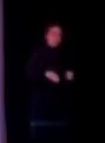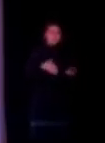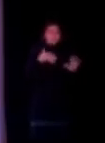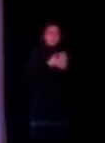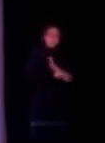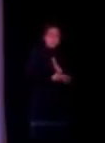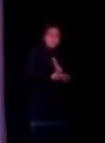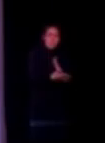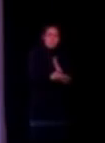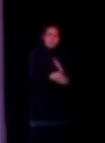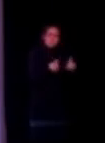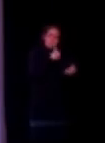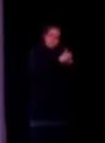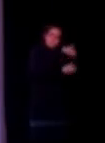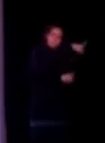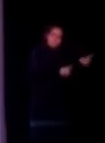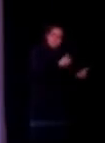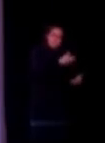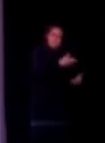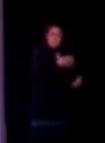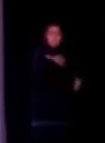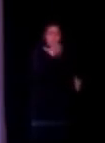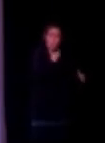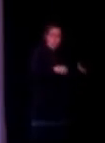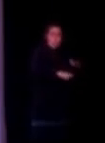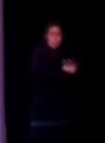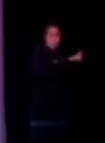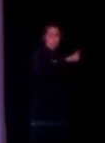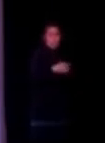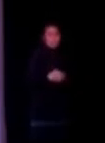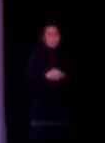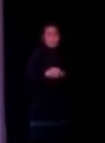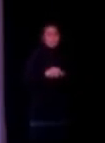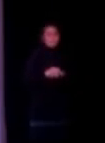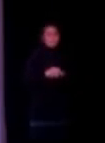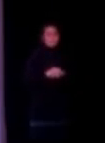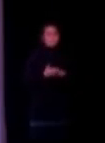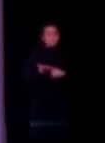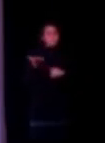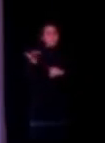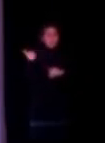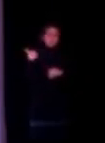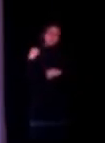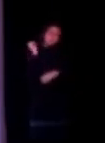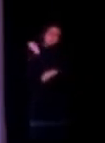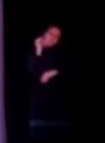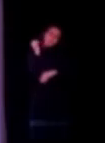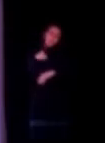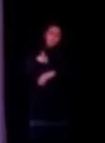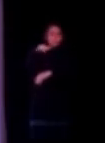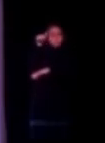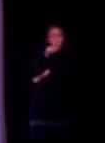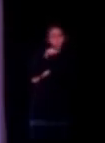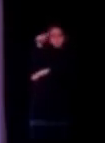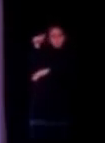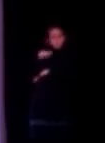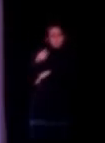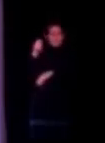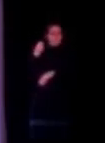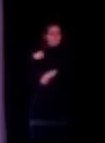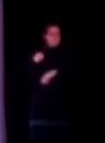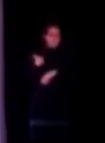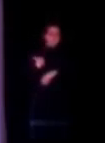va a coger. Y me planteaba antes, oyendo las intervenciones, que esta apuesta estratégica de tirarse a la